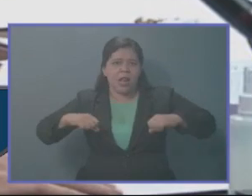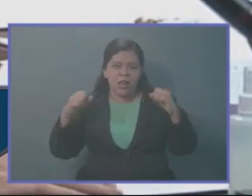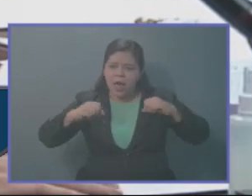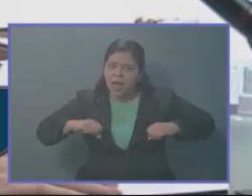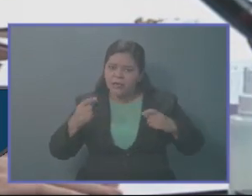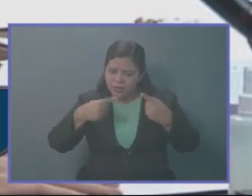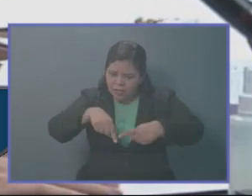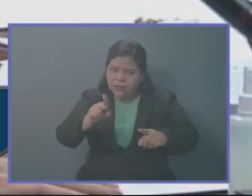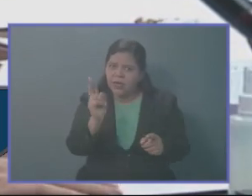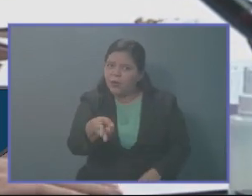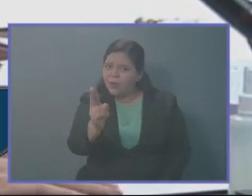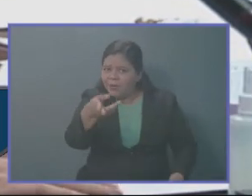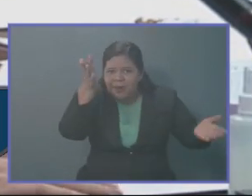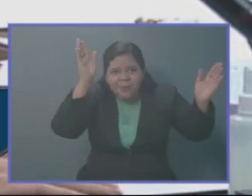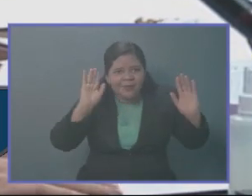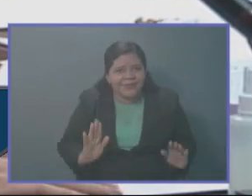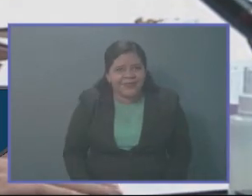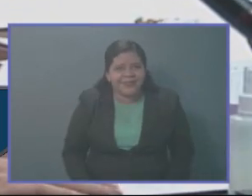de poner.